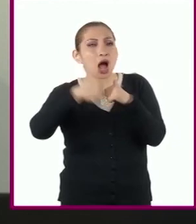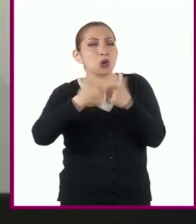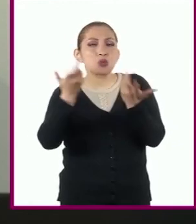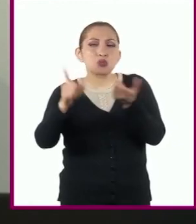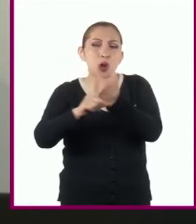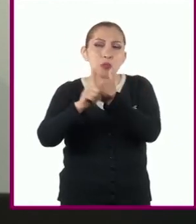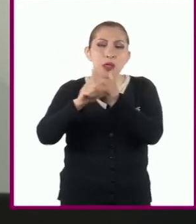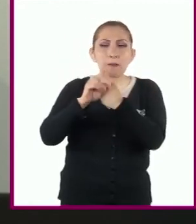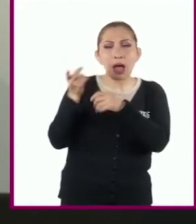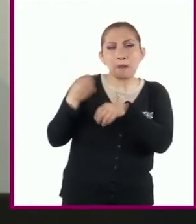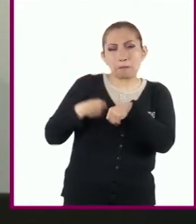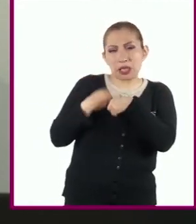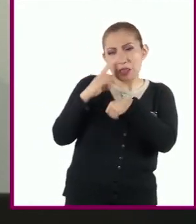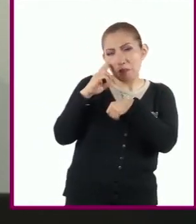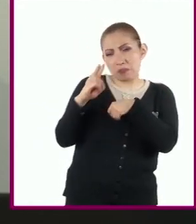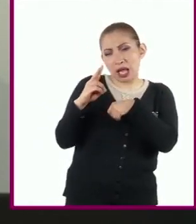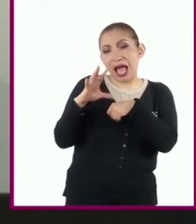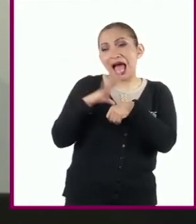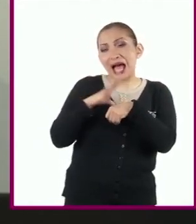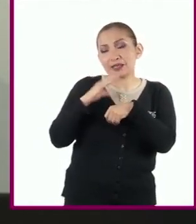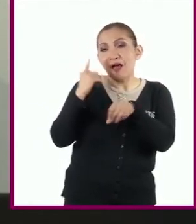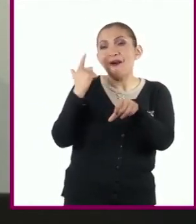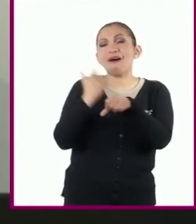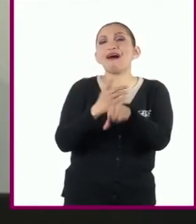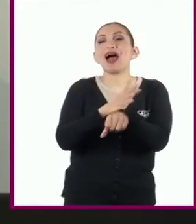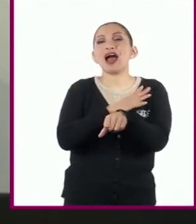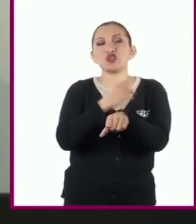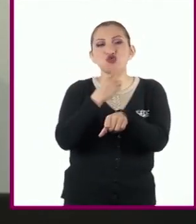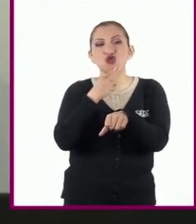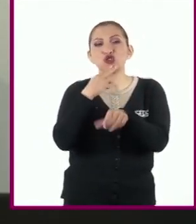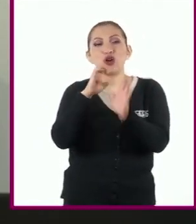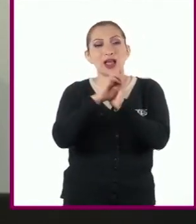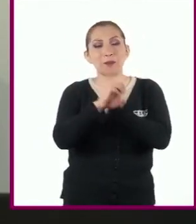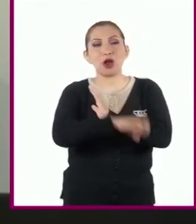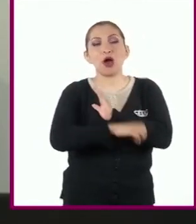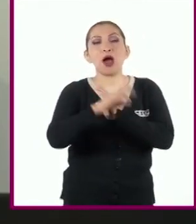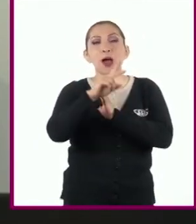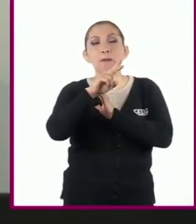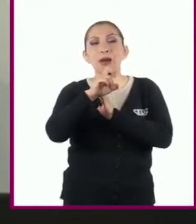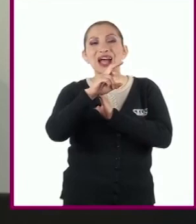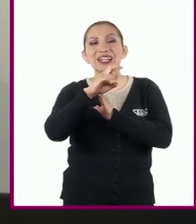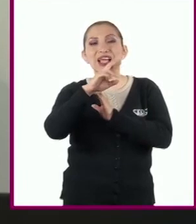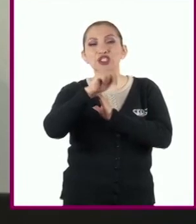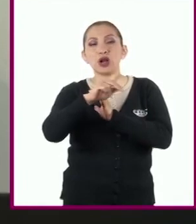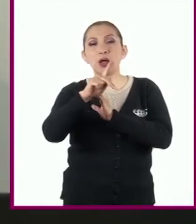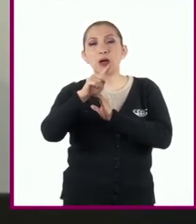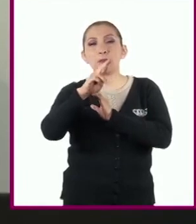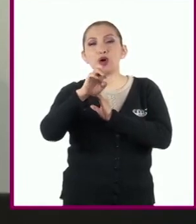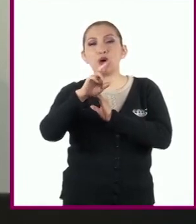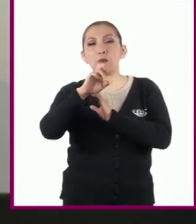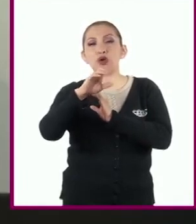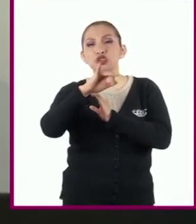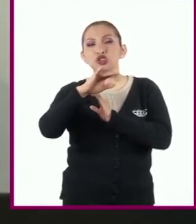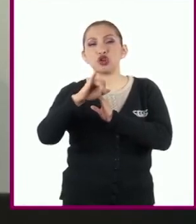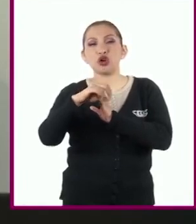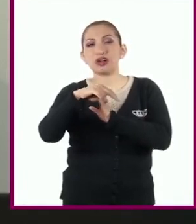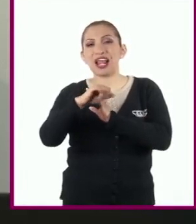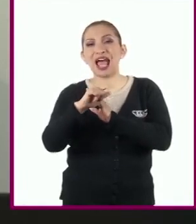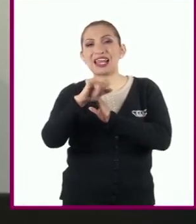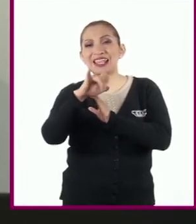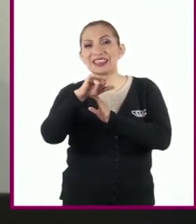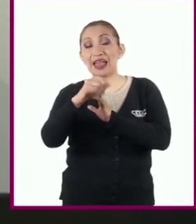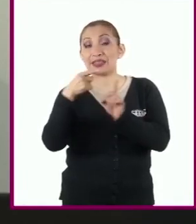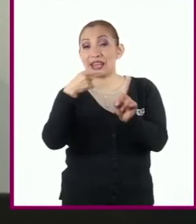situación de su vida diaria en donde hayan identificado un ejemplo de variación de proporcionalidad directa. Ya anótenlo